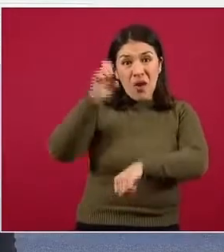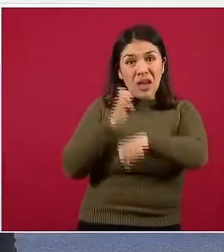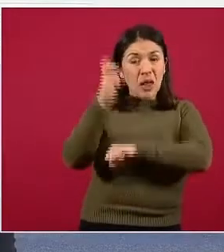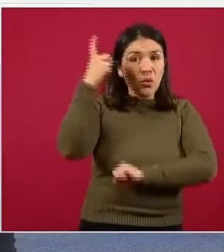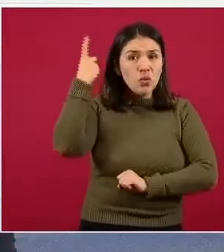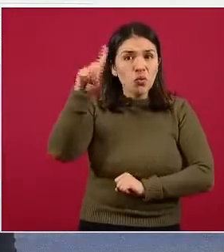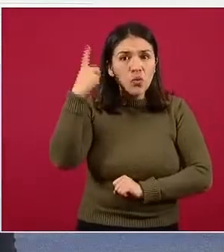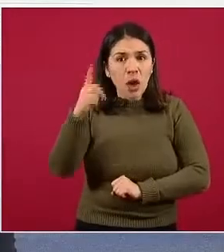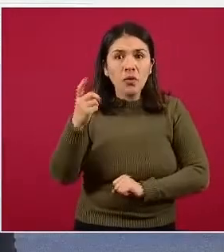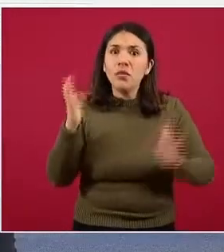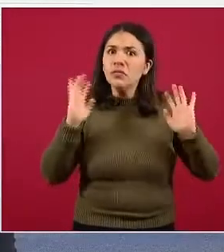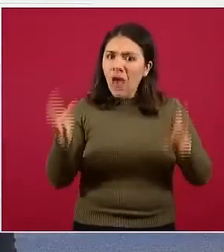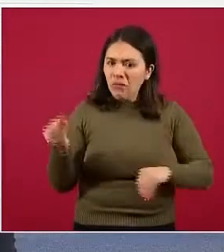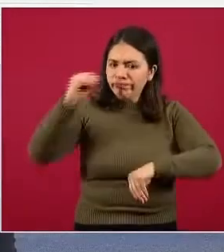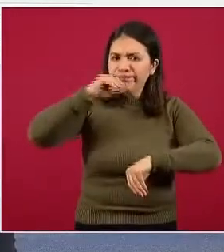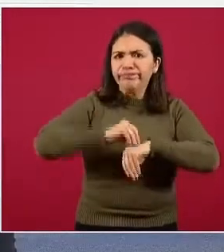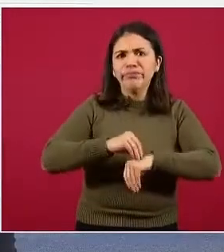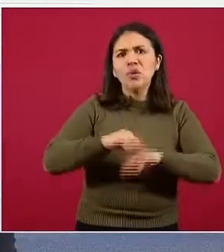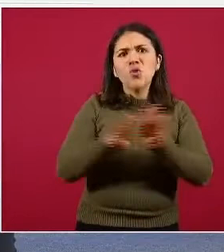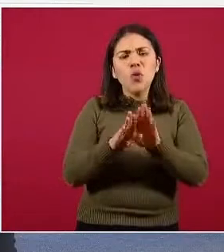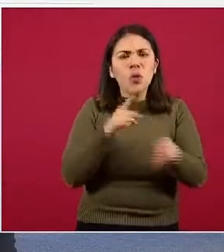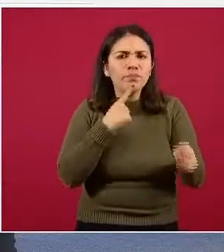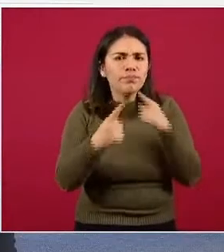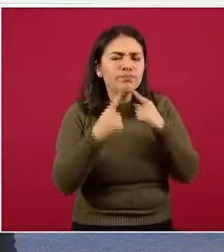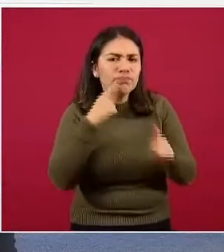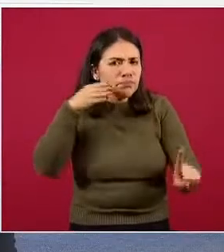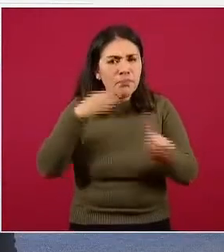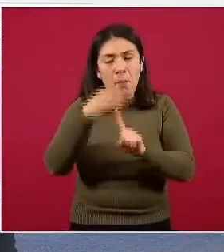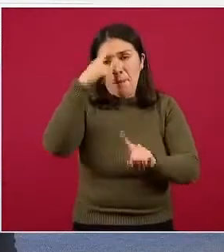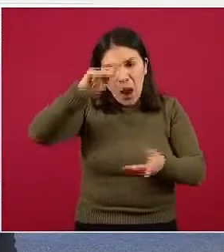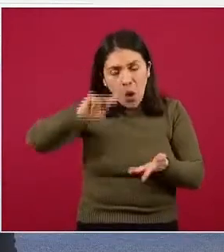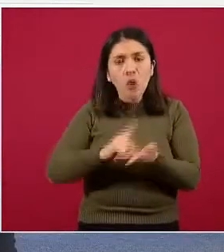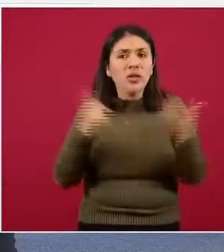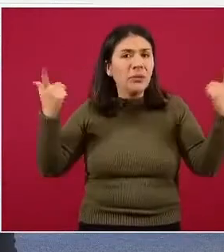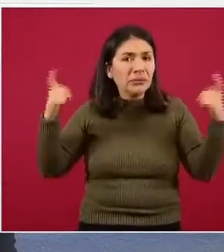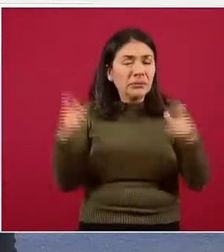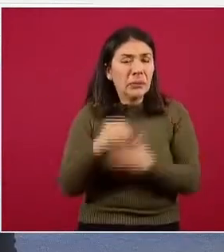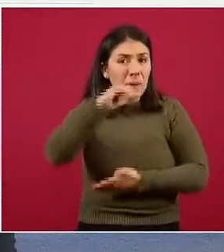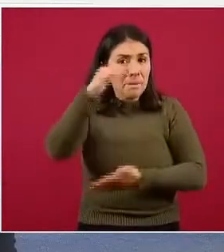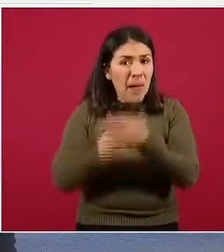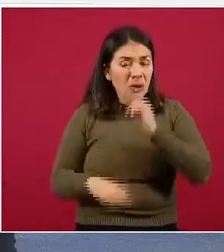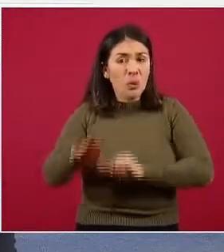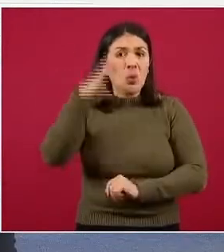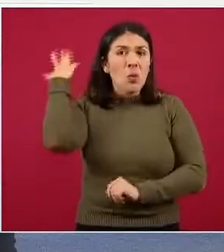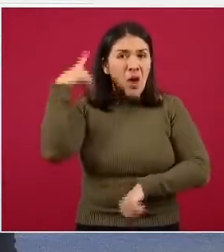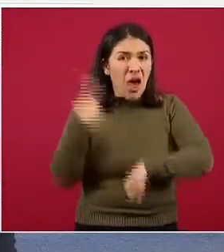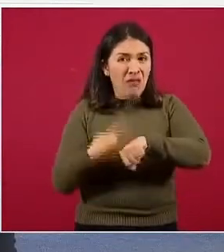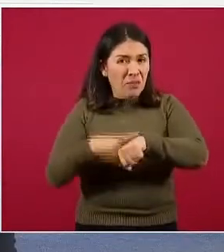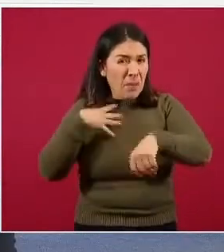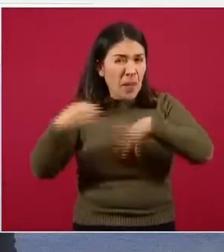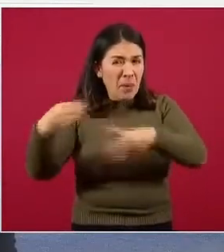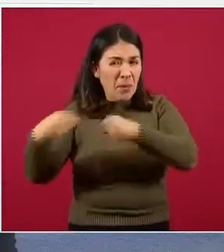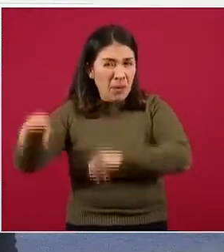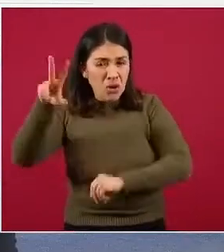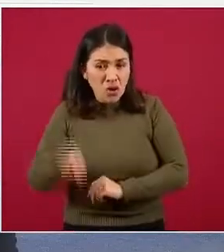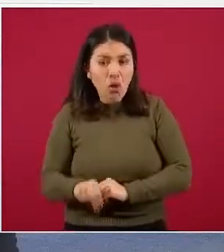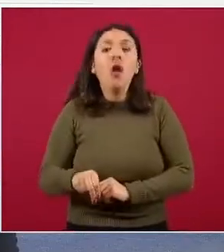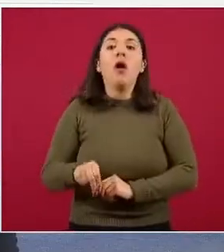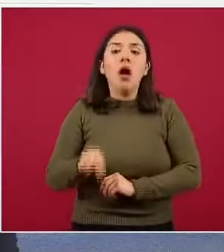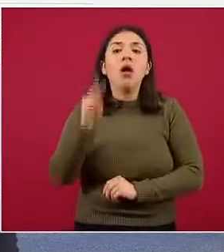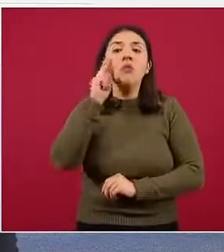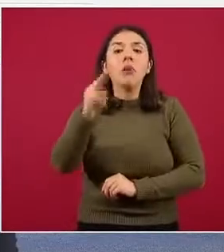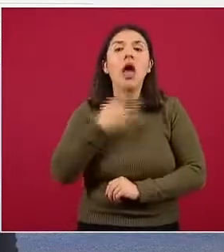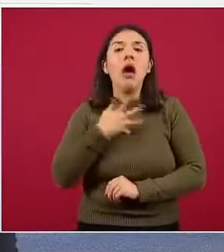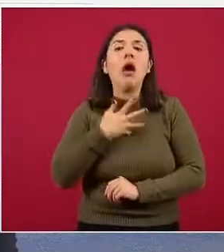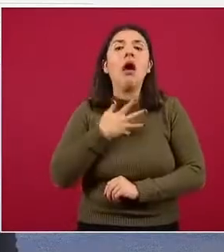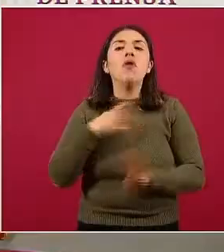de Durango implementa una estrategia específica para volver a disminuir la velocidad de contagios, se ve cómo